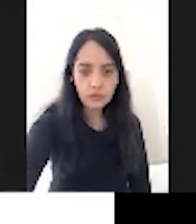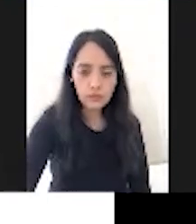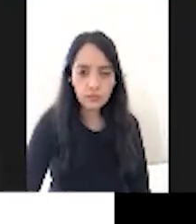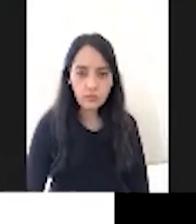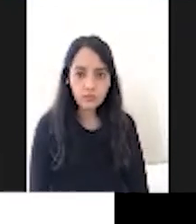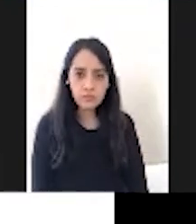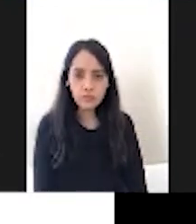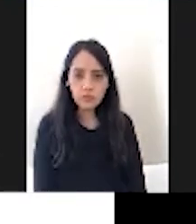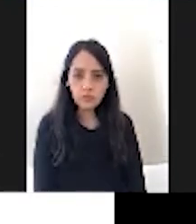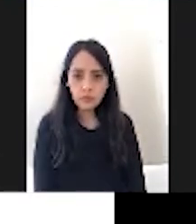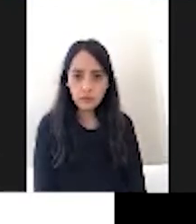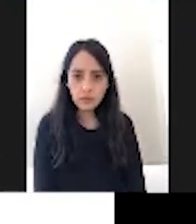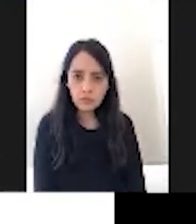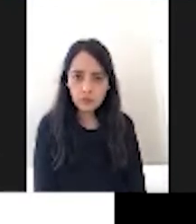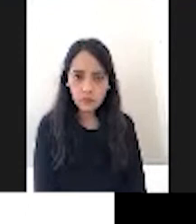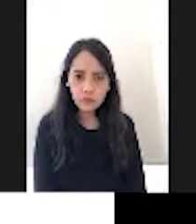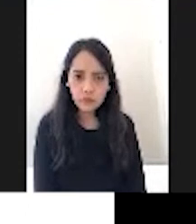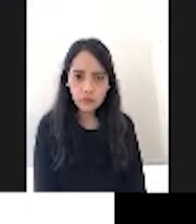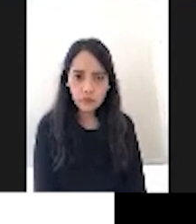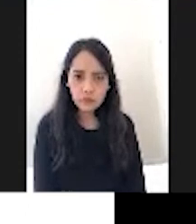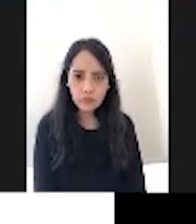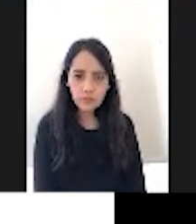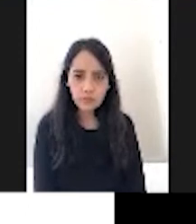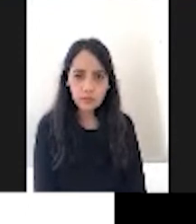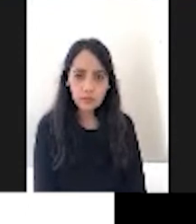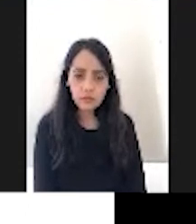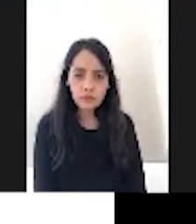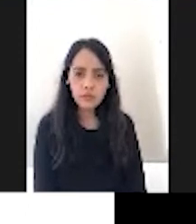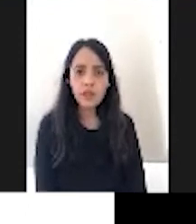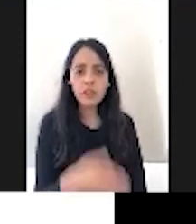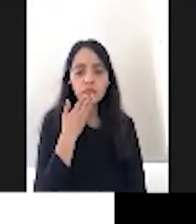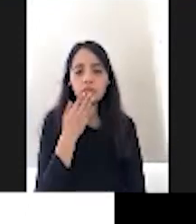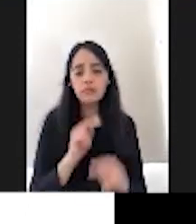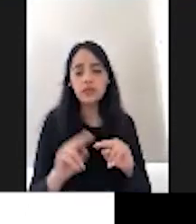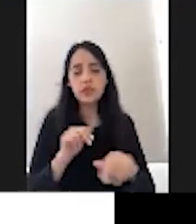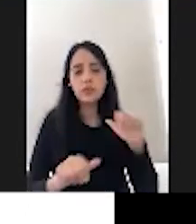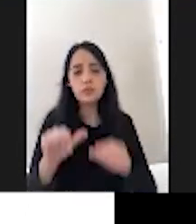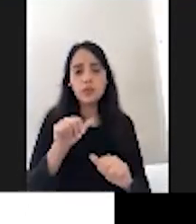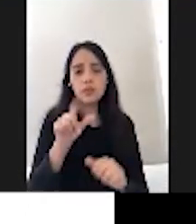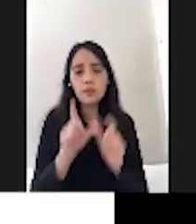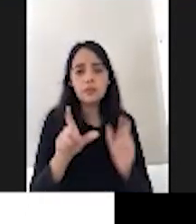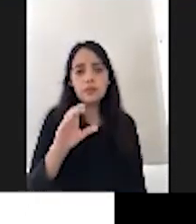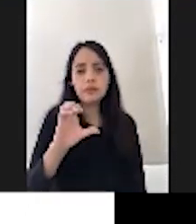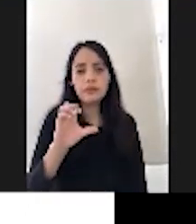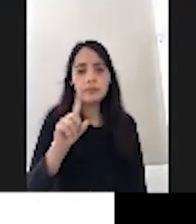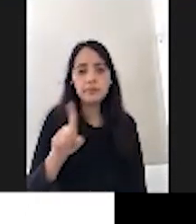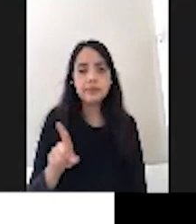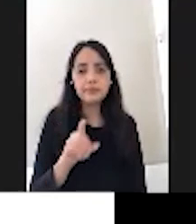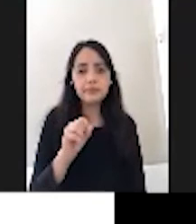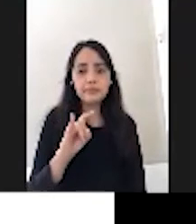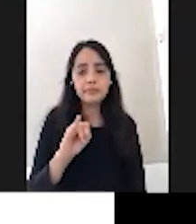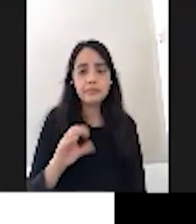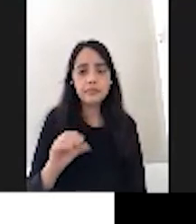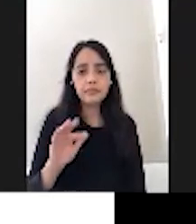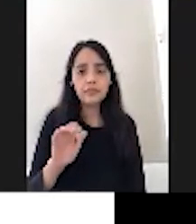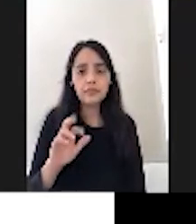Estas líneas representan respuesta eléctrica. El rojo y verde son la diferencia entre controles y pacientes. Y ustedes ven